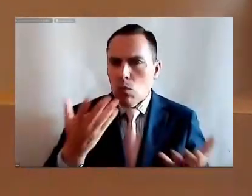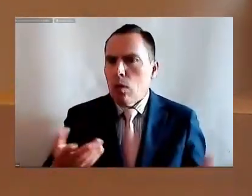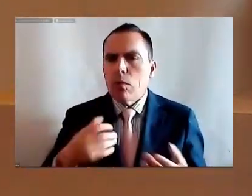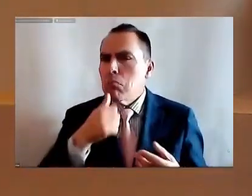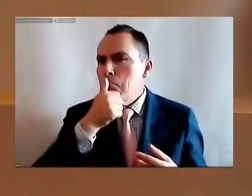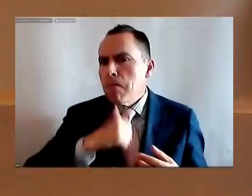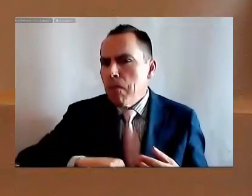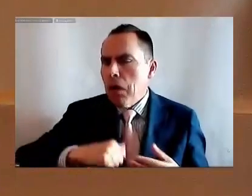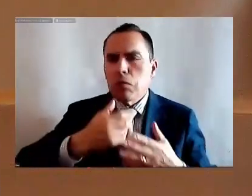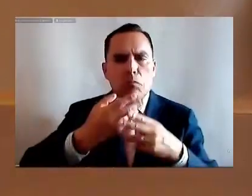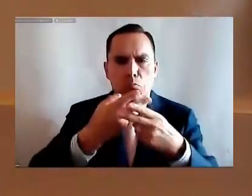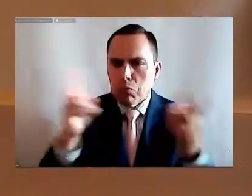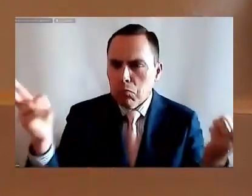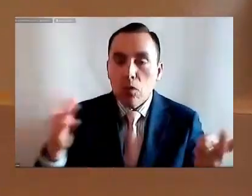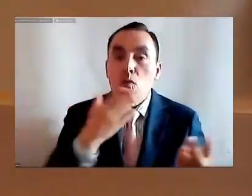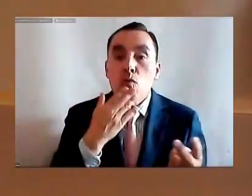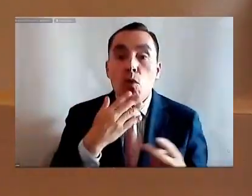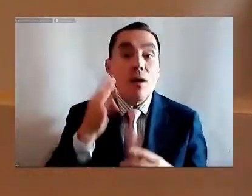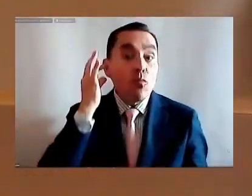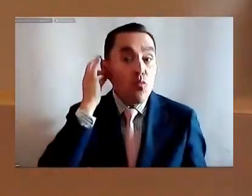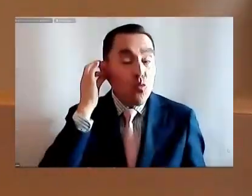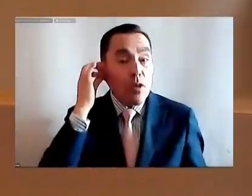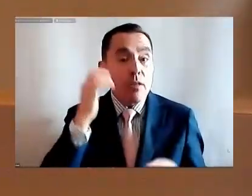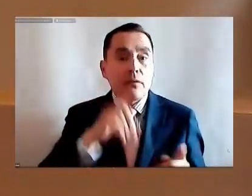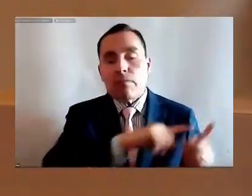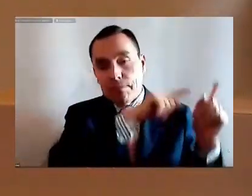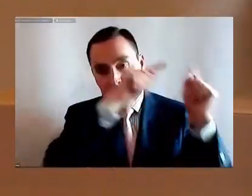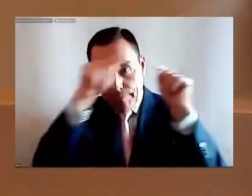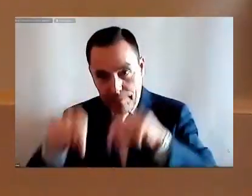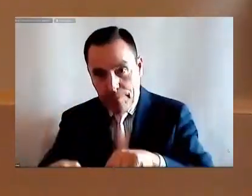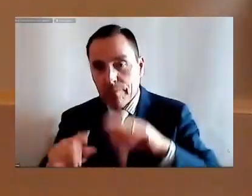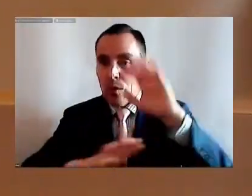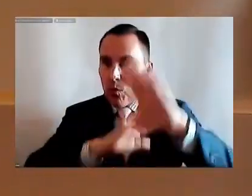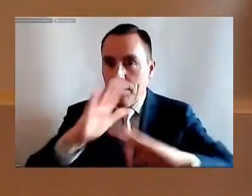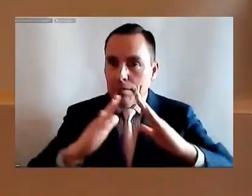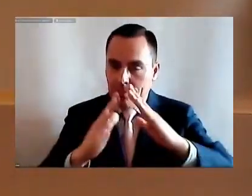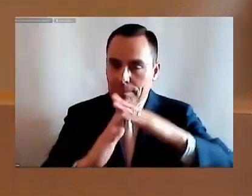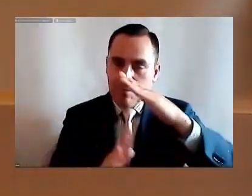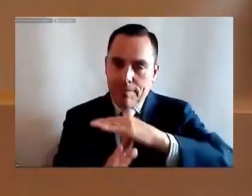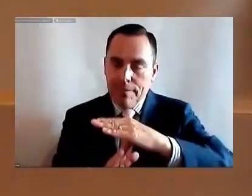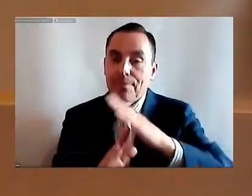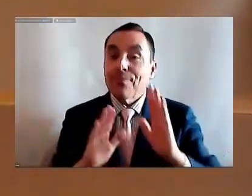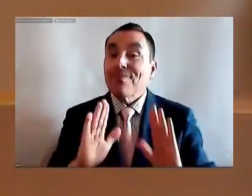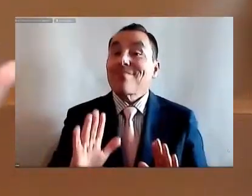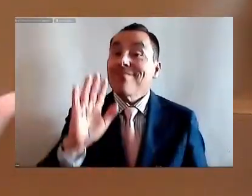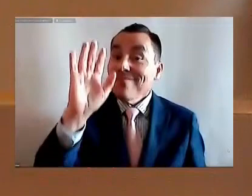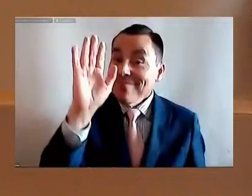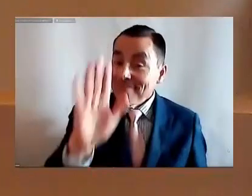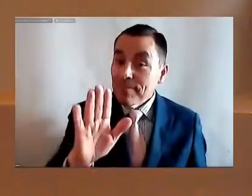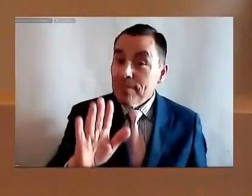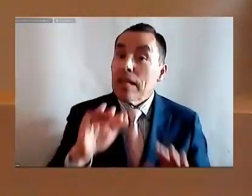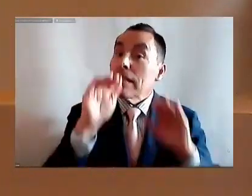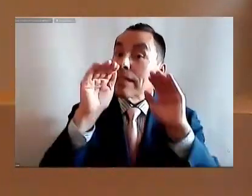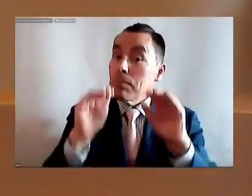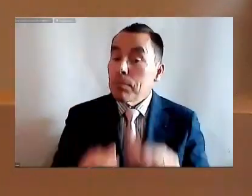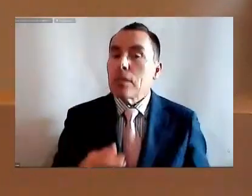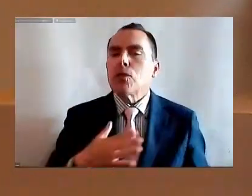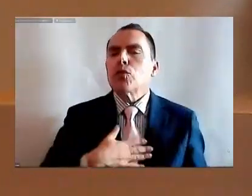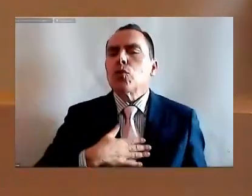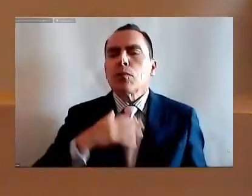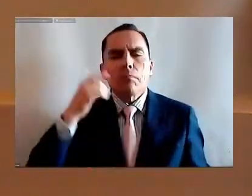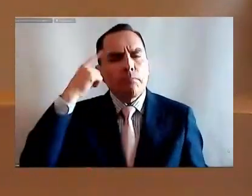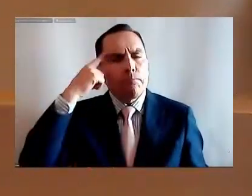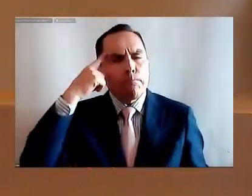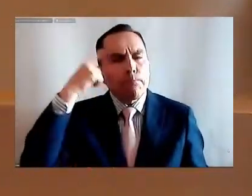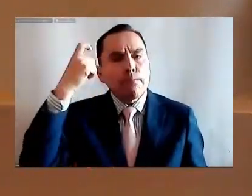presente. Saliéndome, ya volveré al trabajo de cuidado. Y entonces, también yo creo que una parte importante que